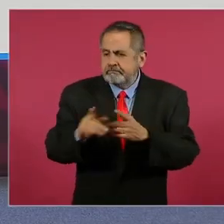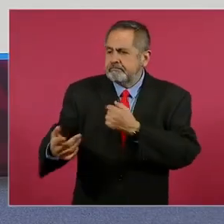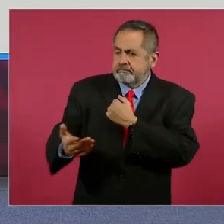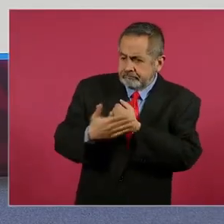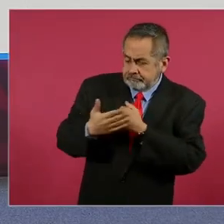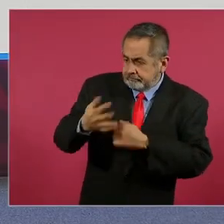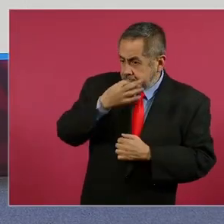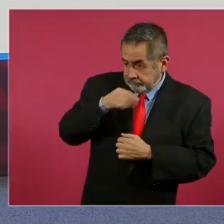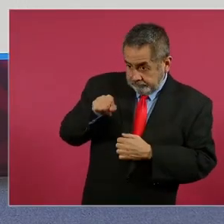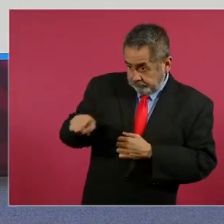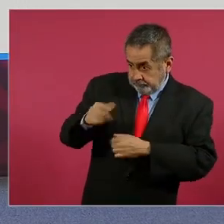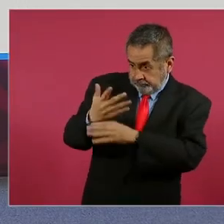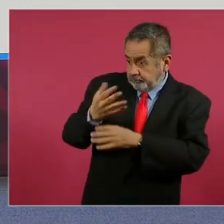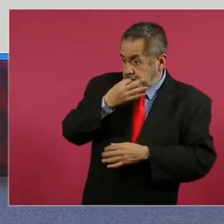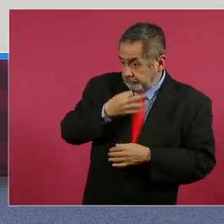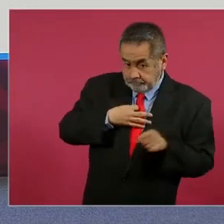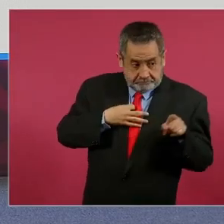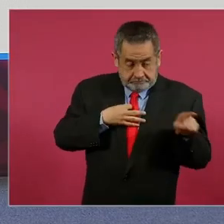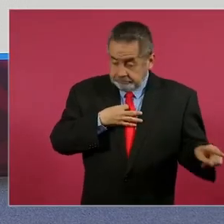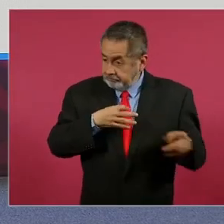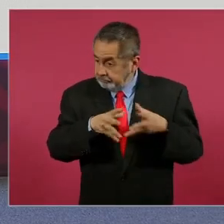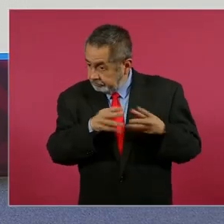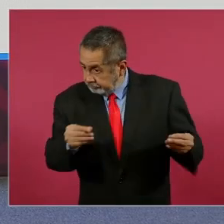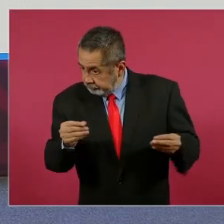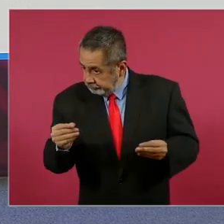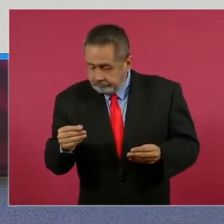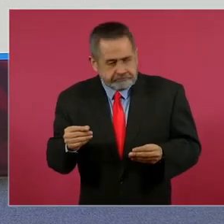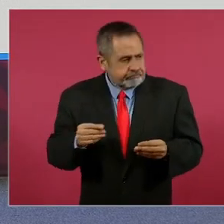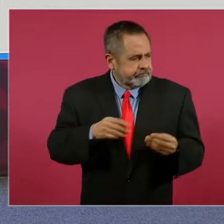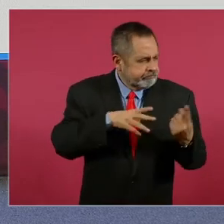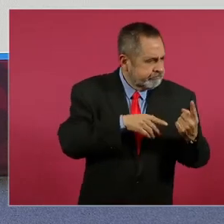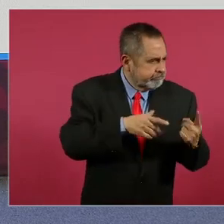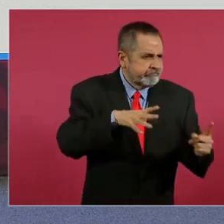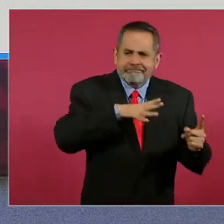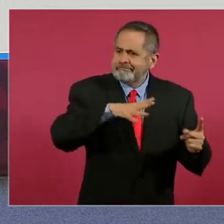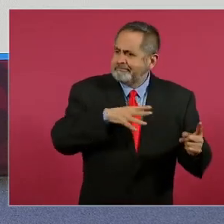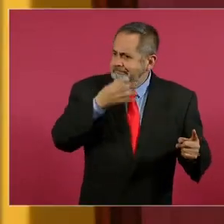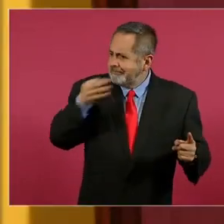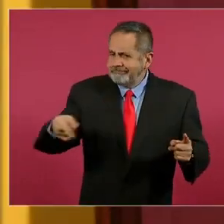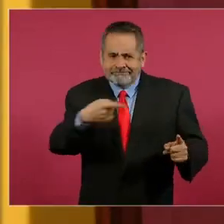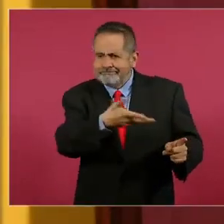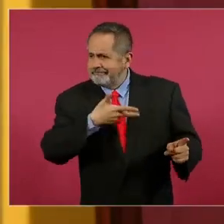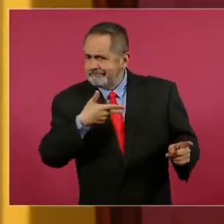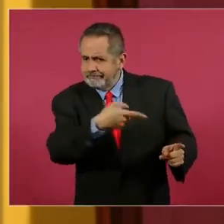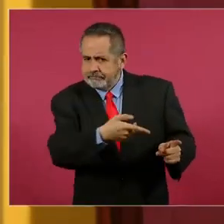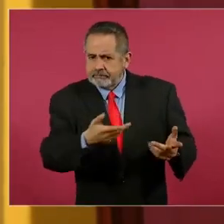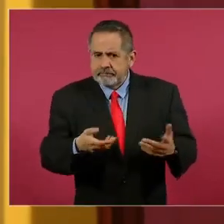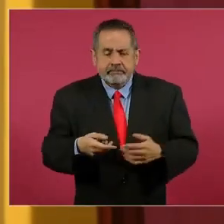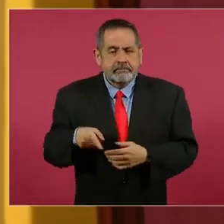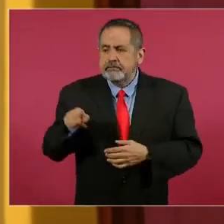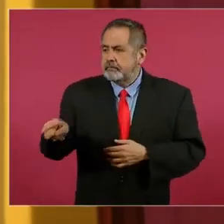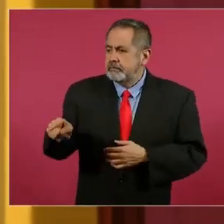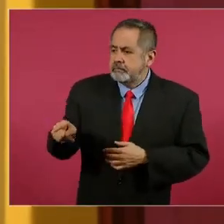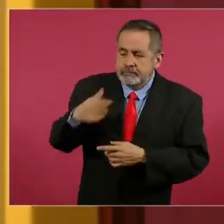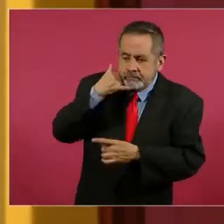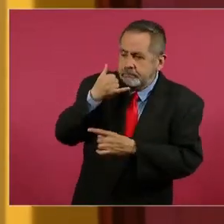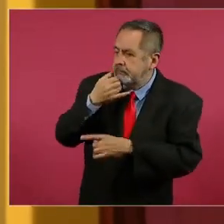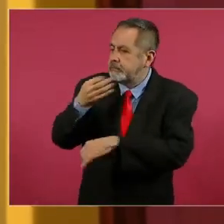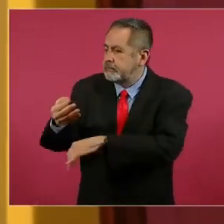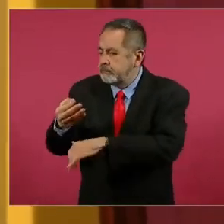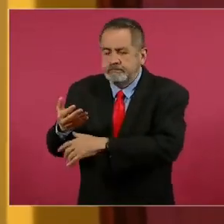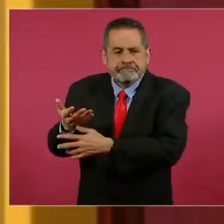reportante. Muchas veces lo que ha sido complejo es que las personas que reportan no dejan algún teléfono o